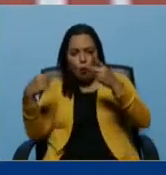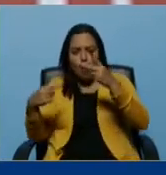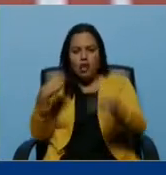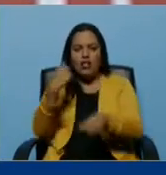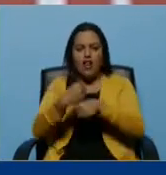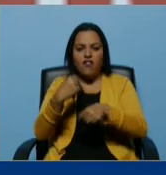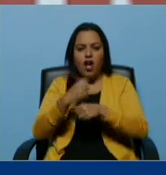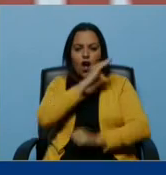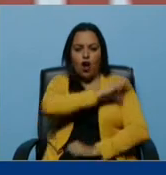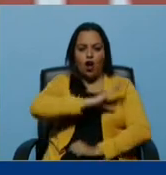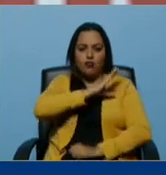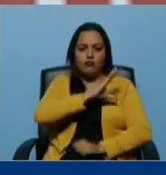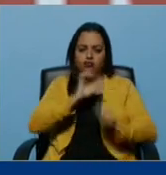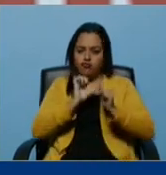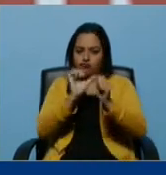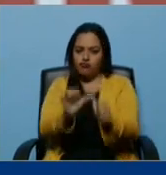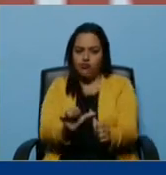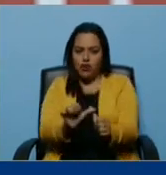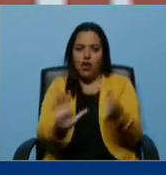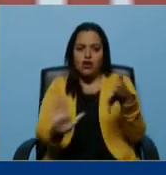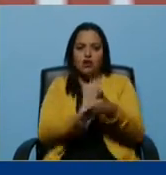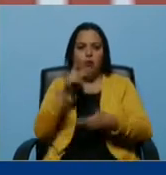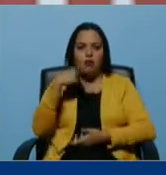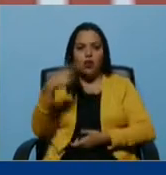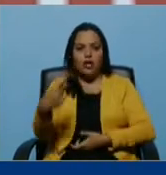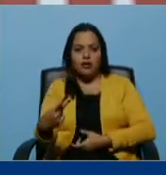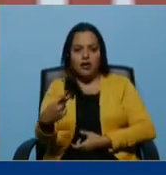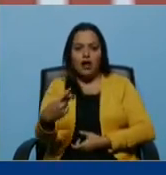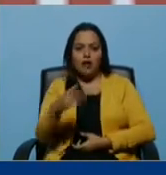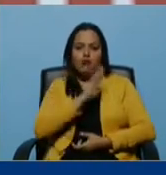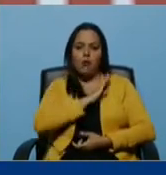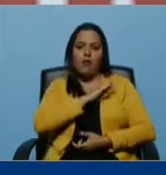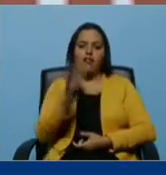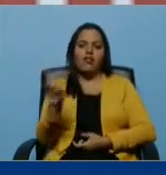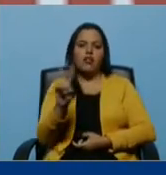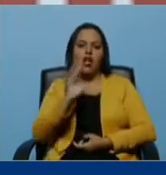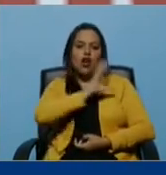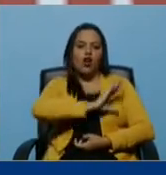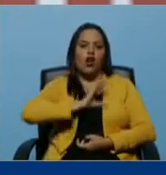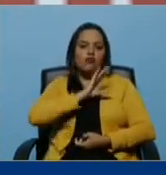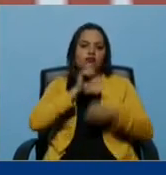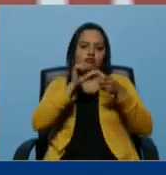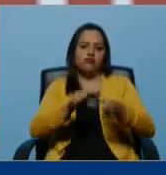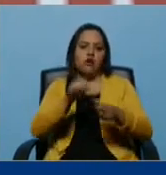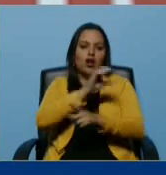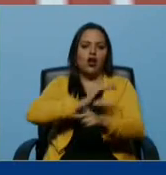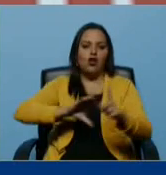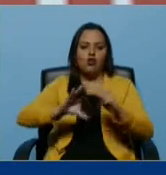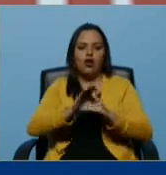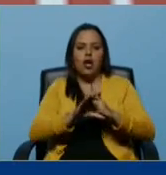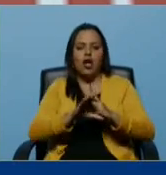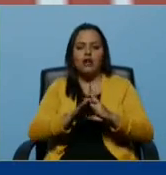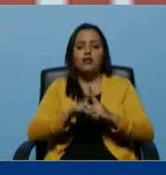Permanente de Política Interior y de la Comisión Permanente de Cultura forman parte de un paquete de leyes para